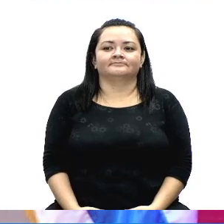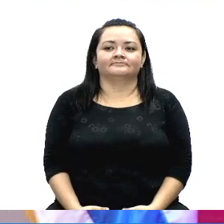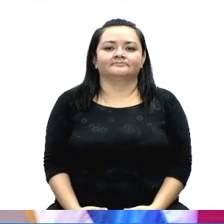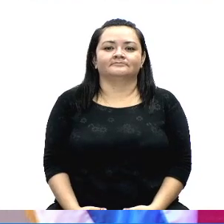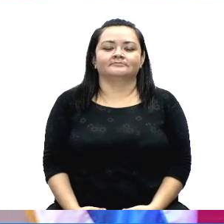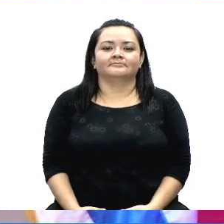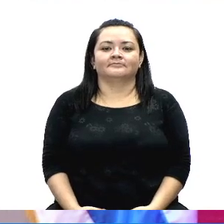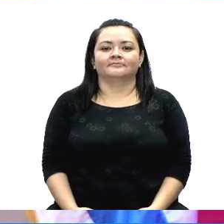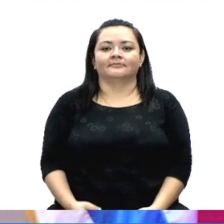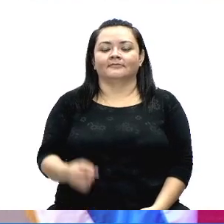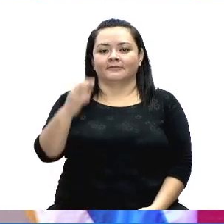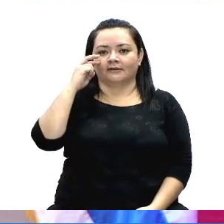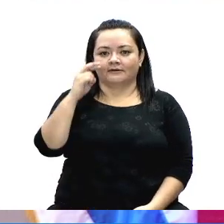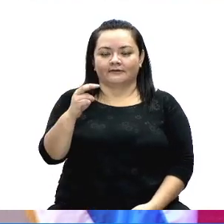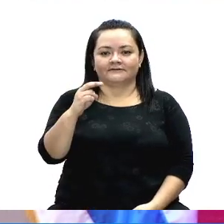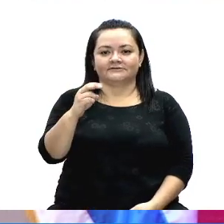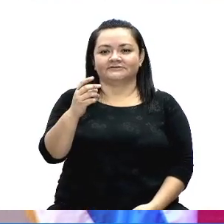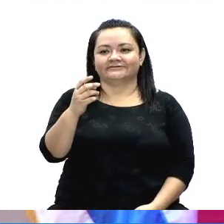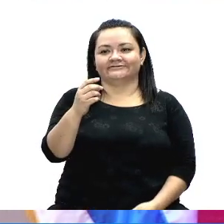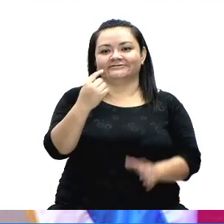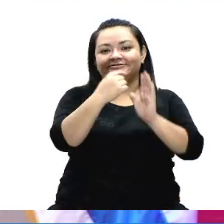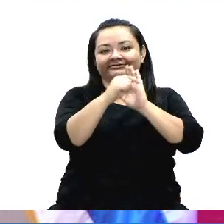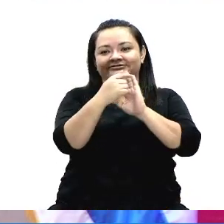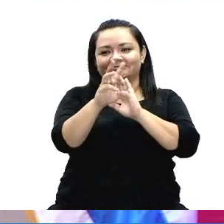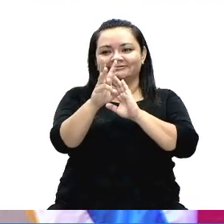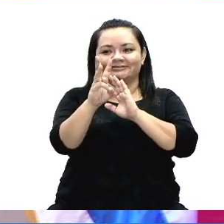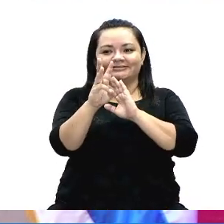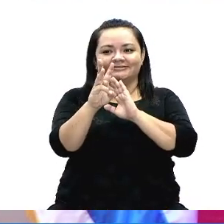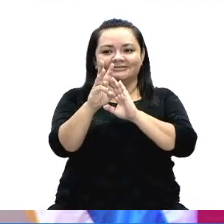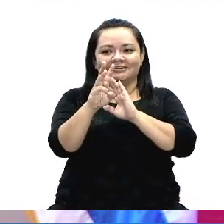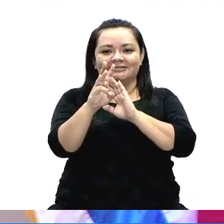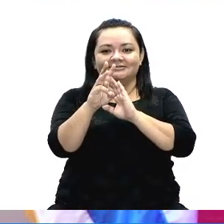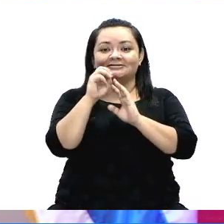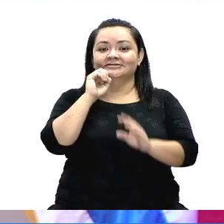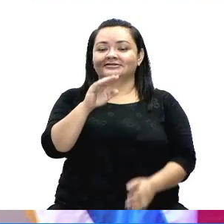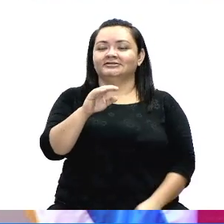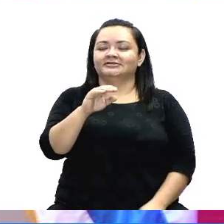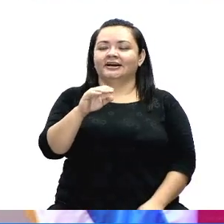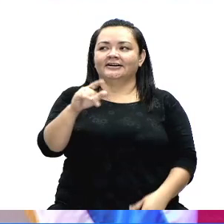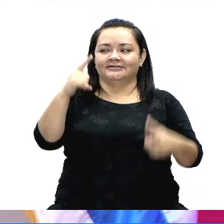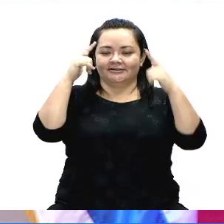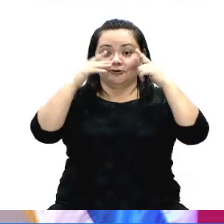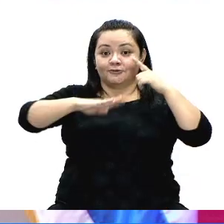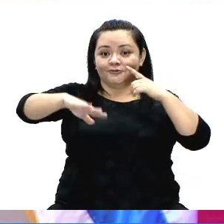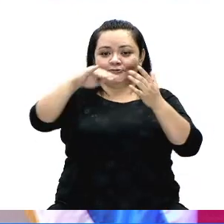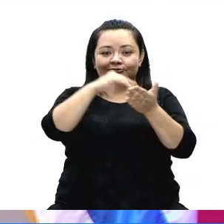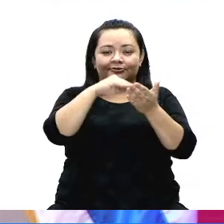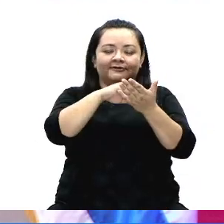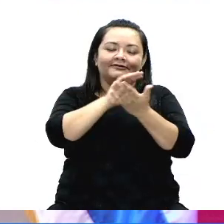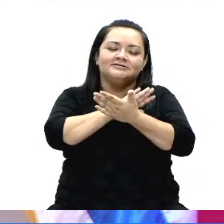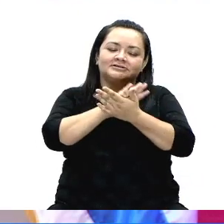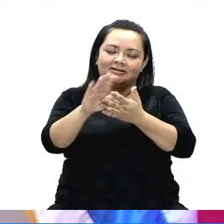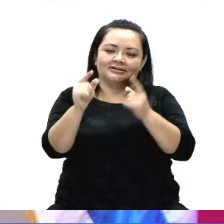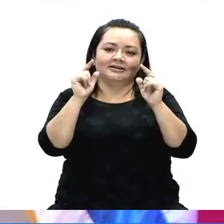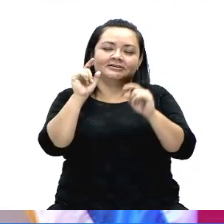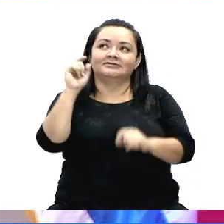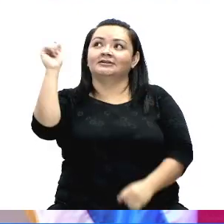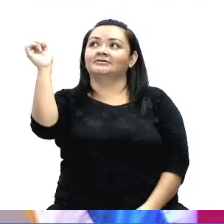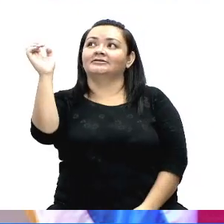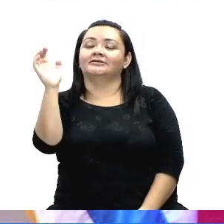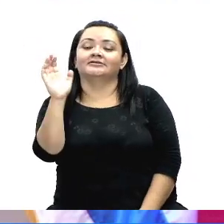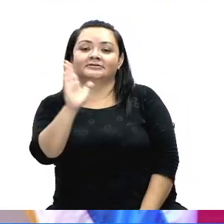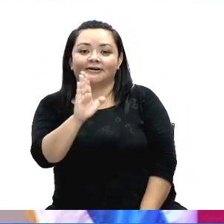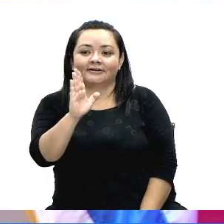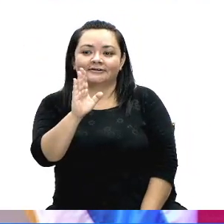mire el versículo número 6 vosotros seréis un reino de sacerdotes personas santas apartadas estas son las palabras